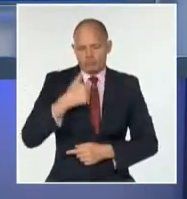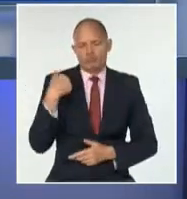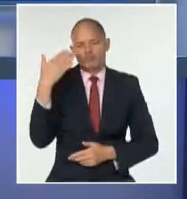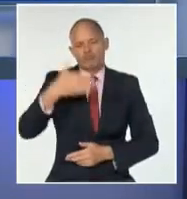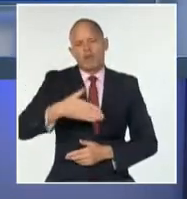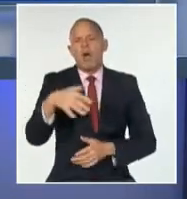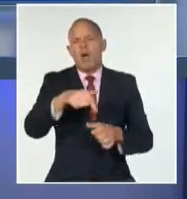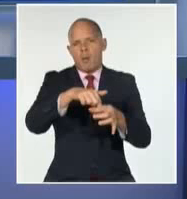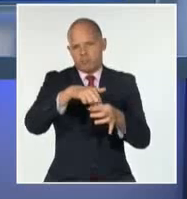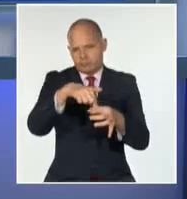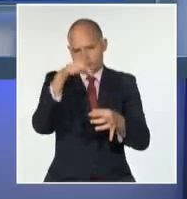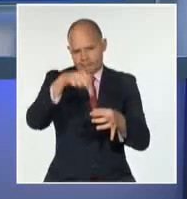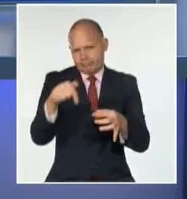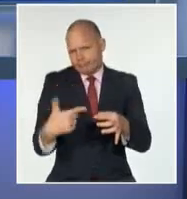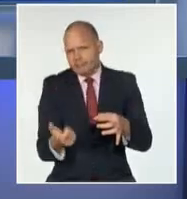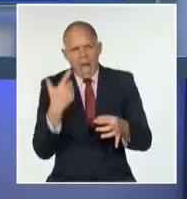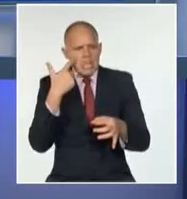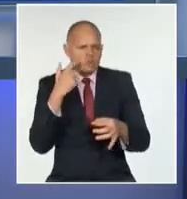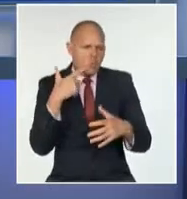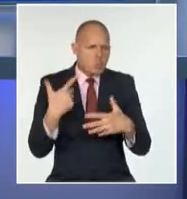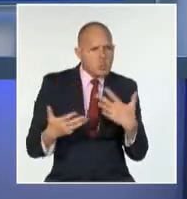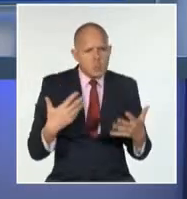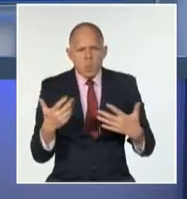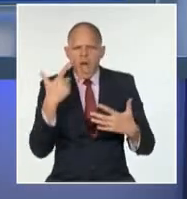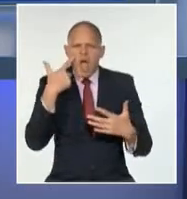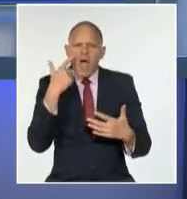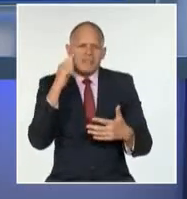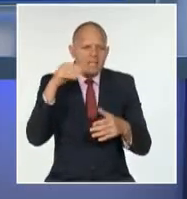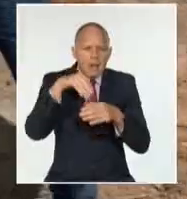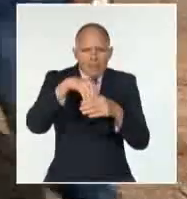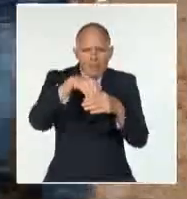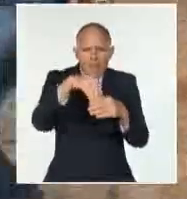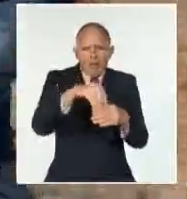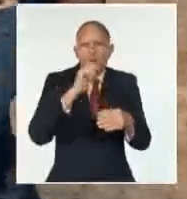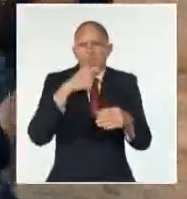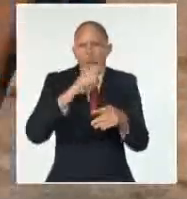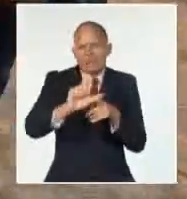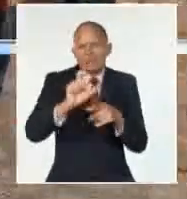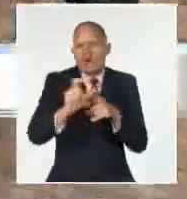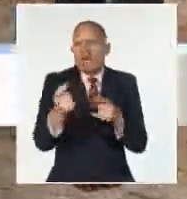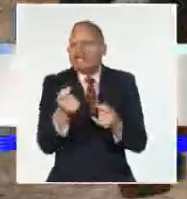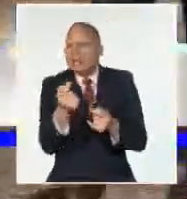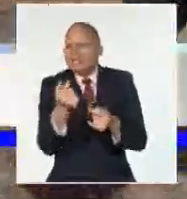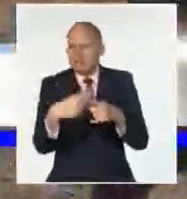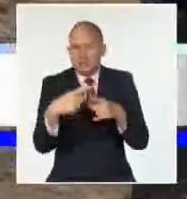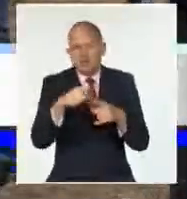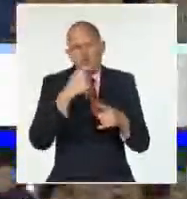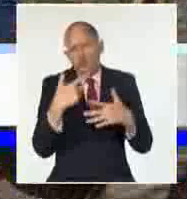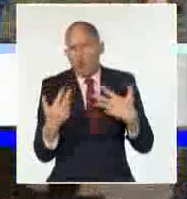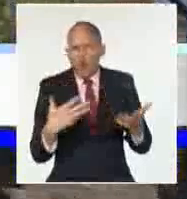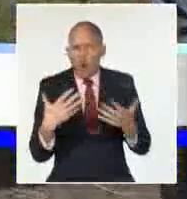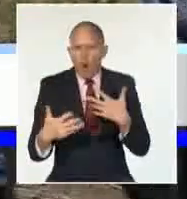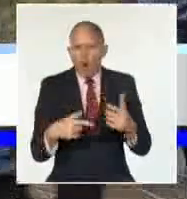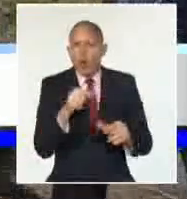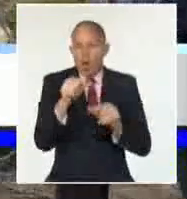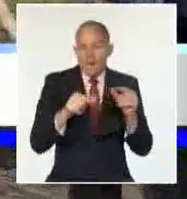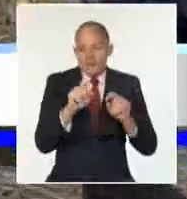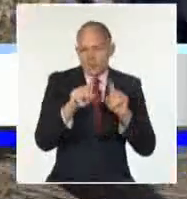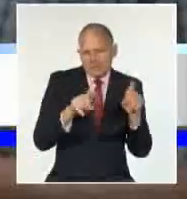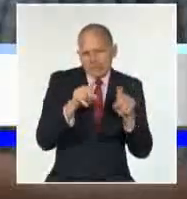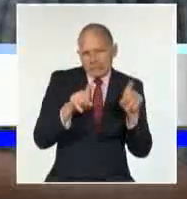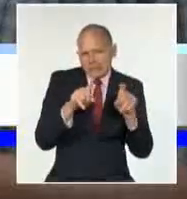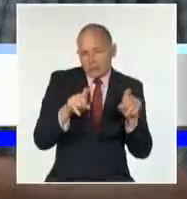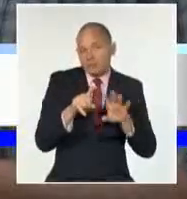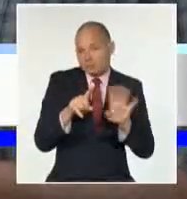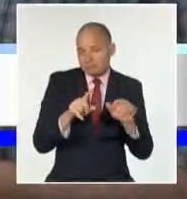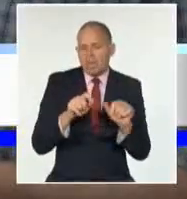por la calidad y variedad de las semillas en diferentes cultivos. Durante el diálogo con anapistas destacados de las cooperativas de créditos y servicios,